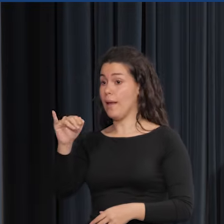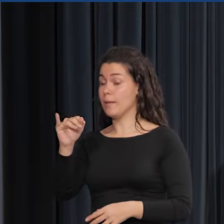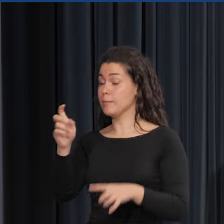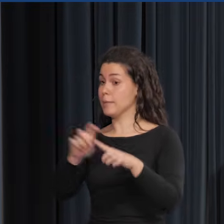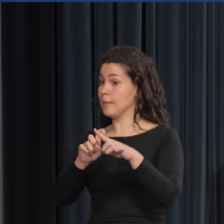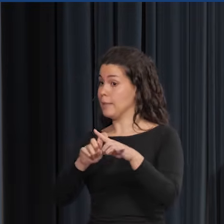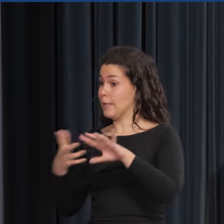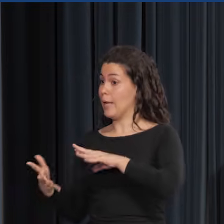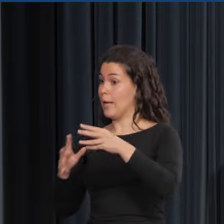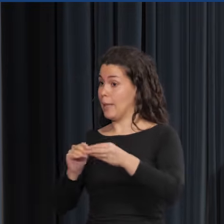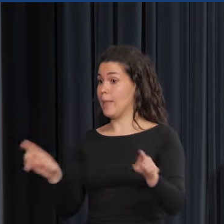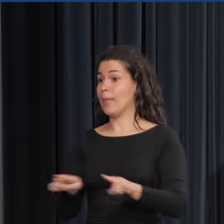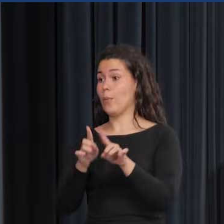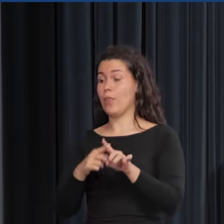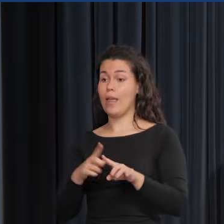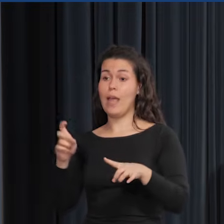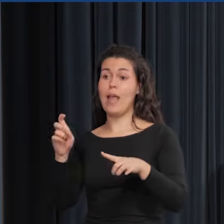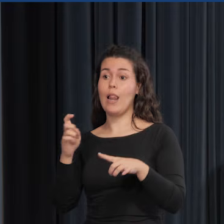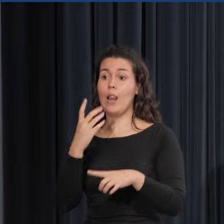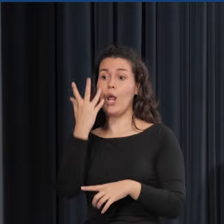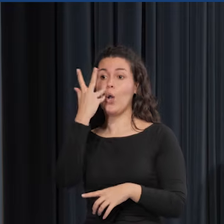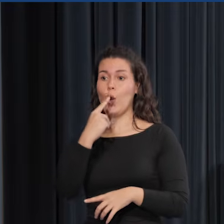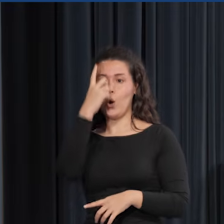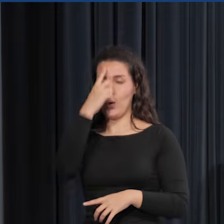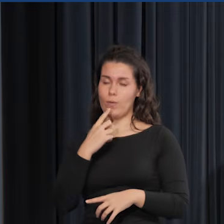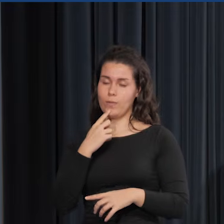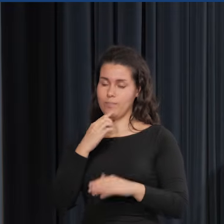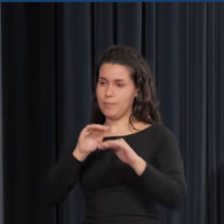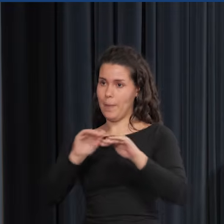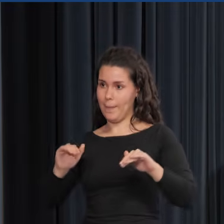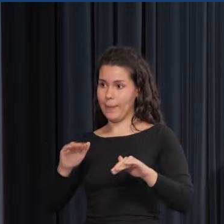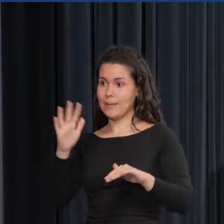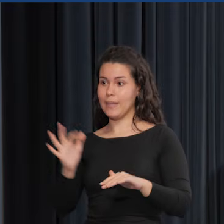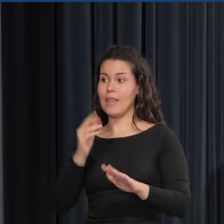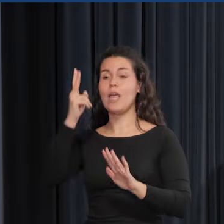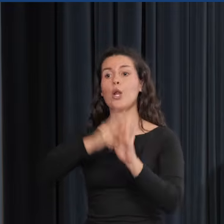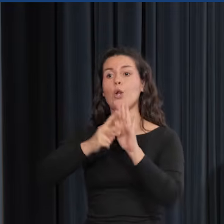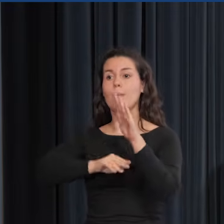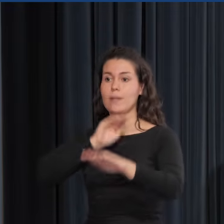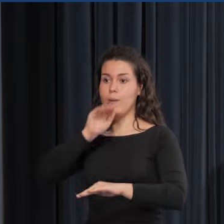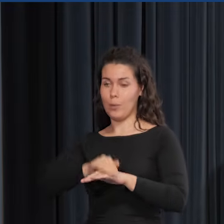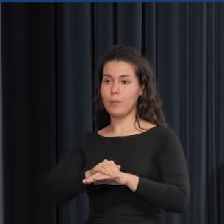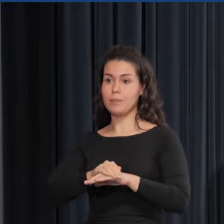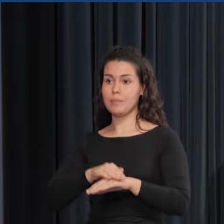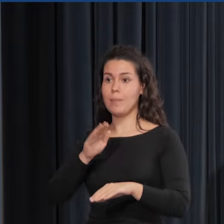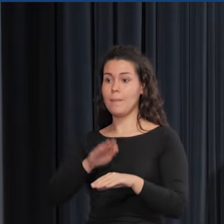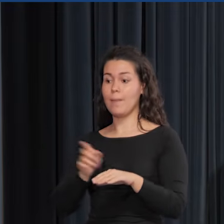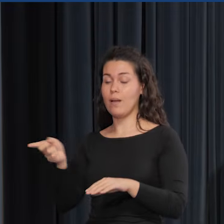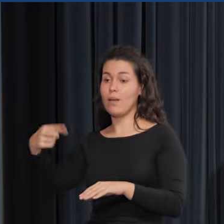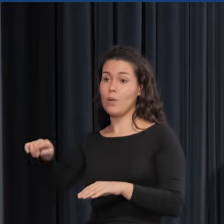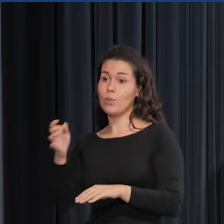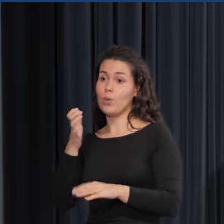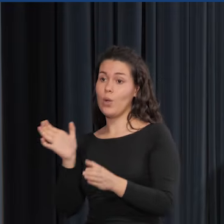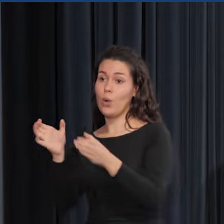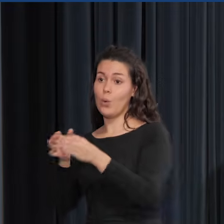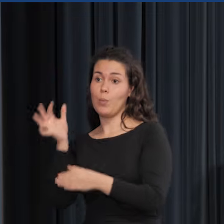color rosa, sino que también cumplen con la normativa, pero por supuesto las mujeres no se van a sentir integradas en un sector si